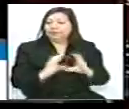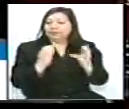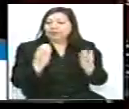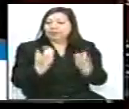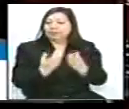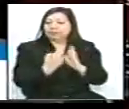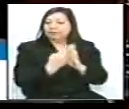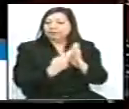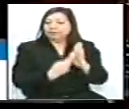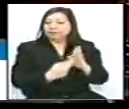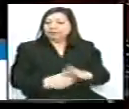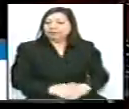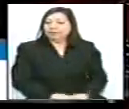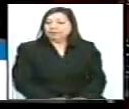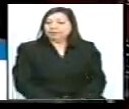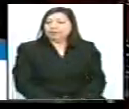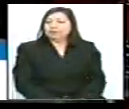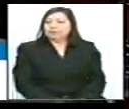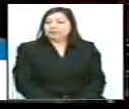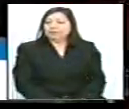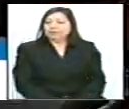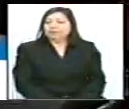Congreso de la República.